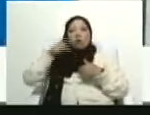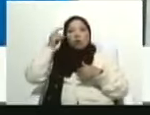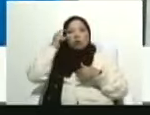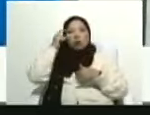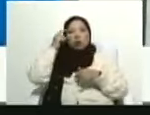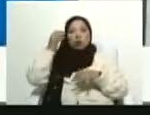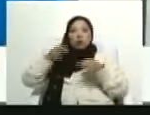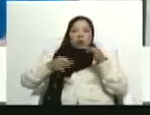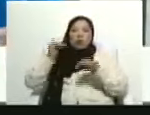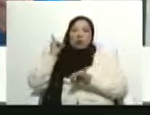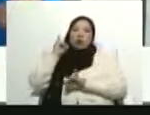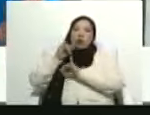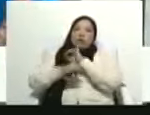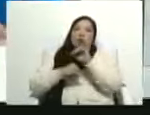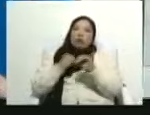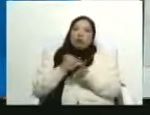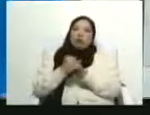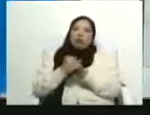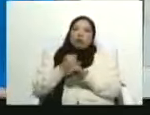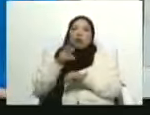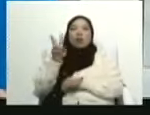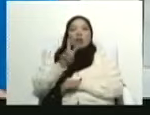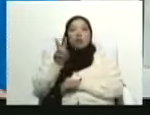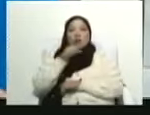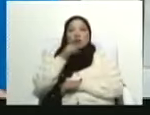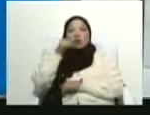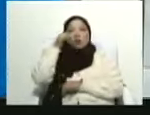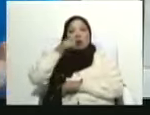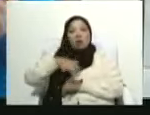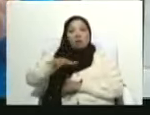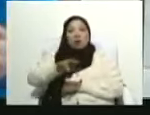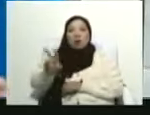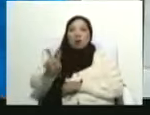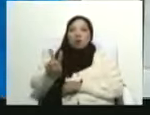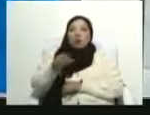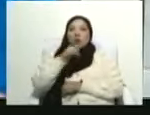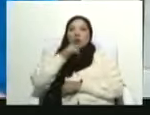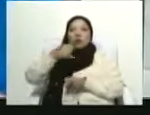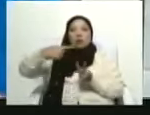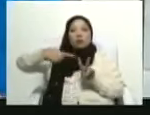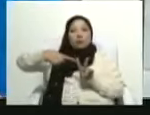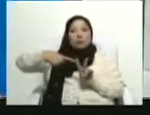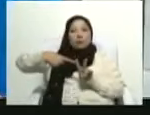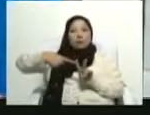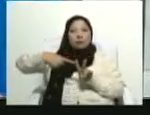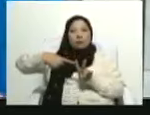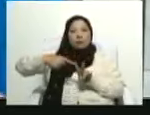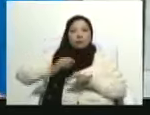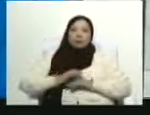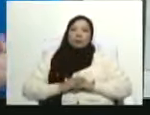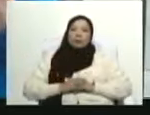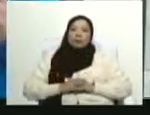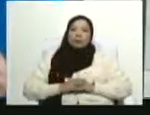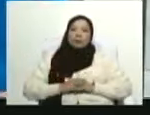Corte Penal Internacional. Ha dicho, ha triunfado la verdad del pueblo venezolano. Con esta información vamos a retornar nuevamente el contacto a Caracas. Adelante.